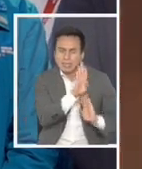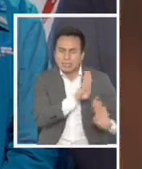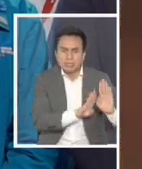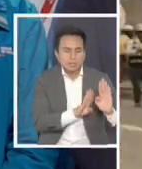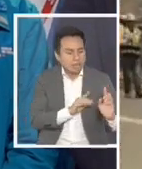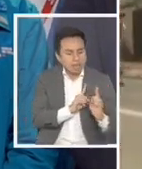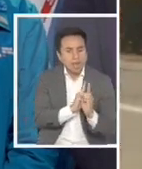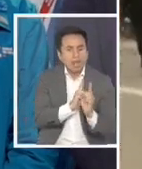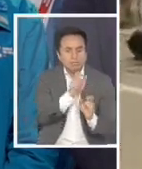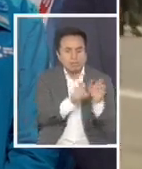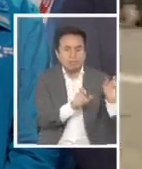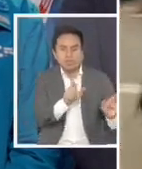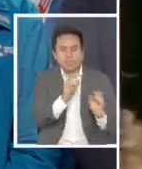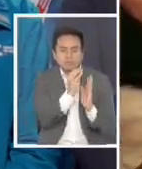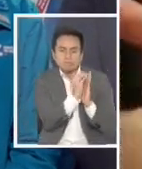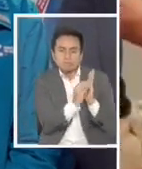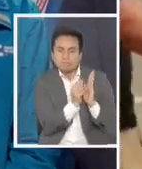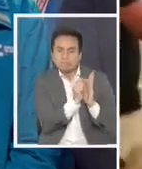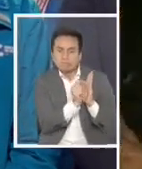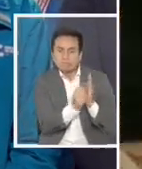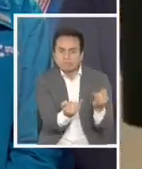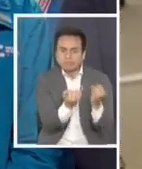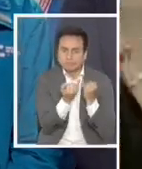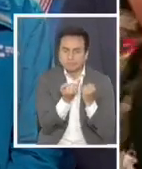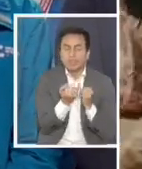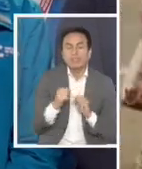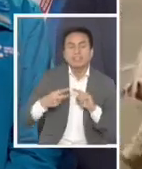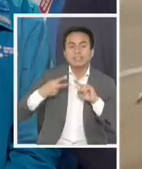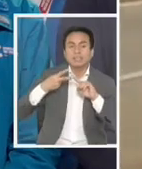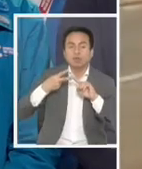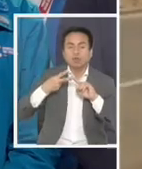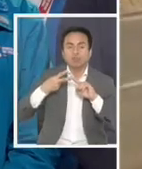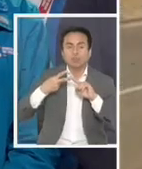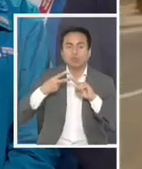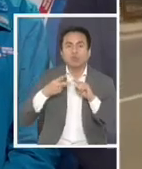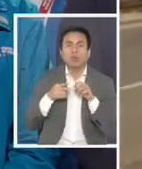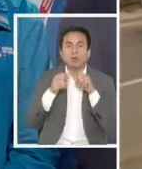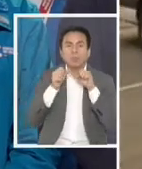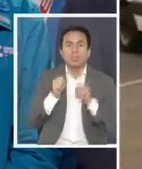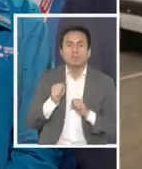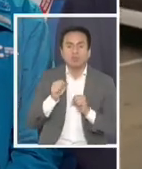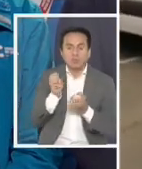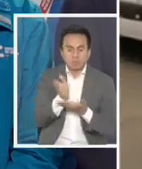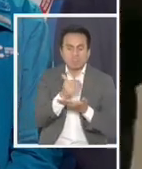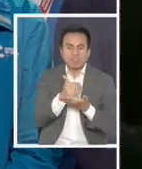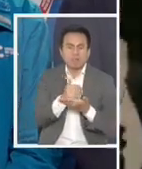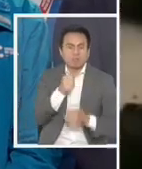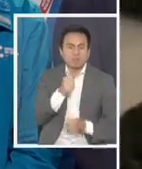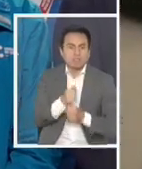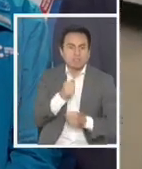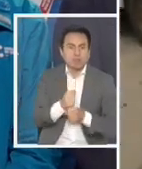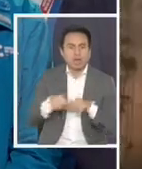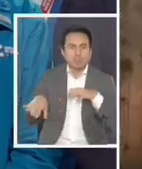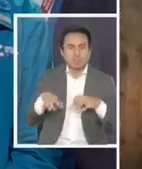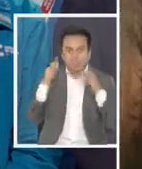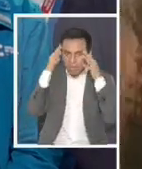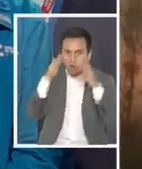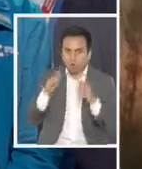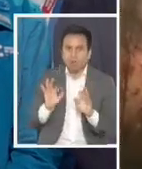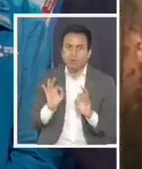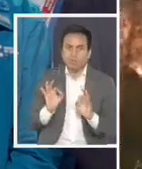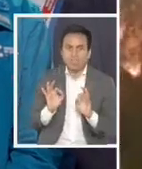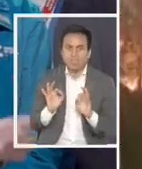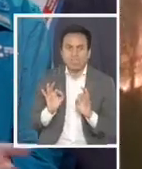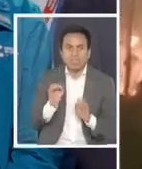un primer acercamiento en material catastro y lo segundo para poder también planificar el trabajo y las acciones correspondientes